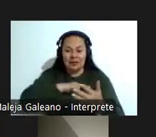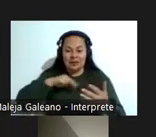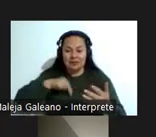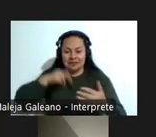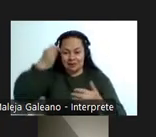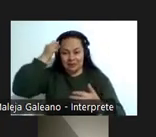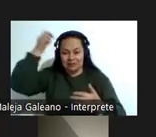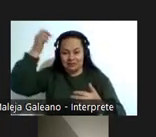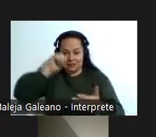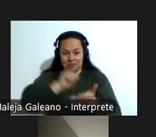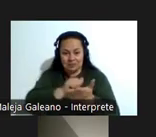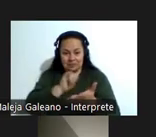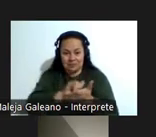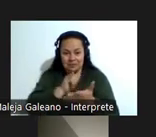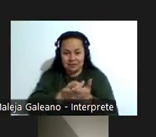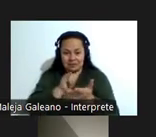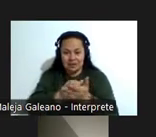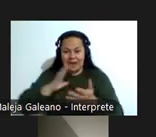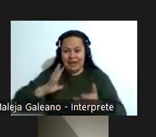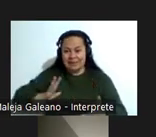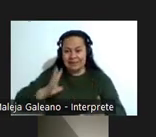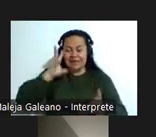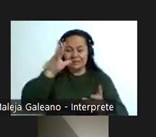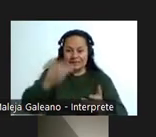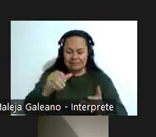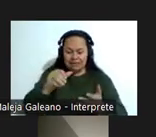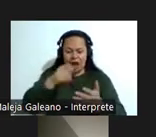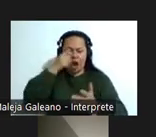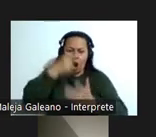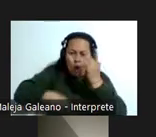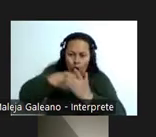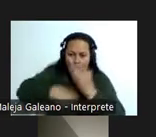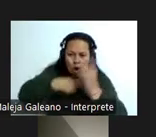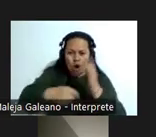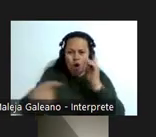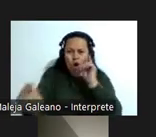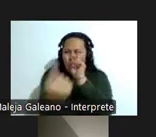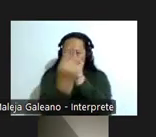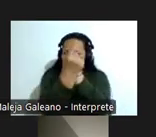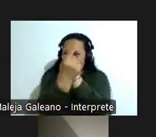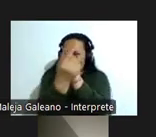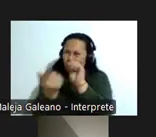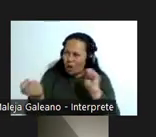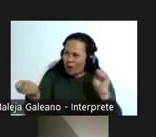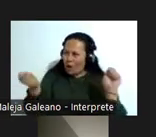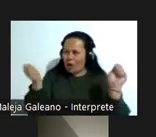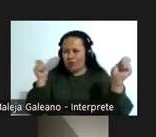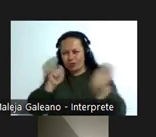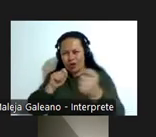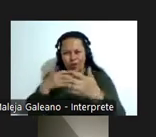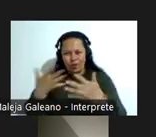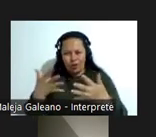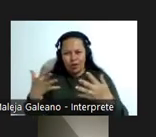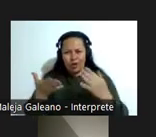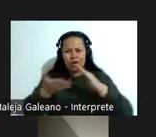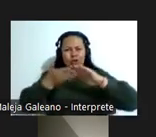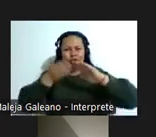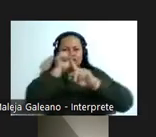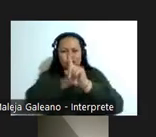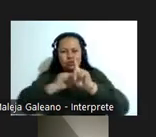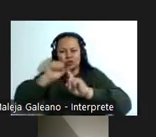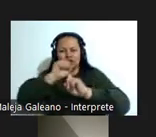misma describirles, corregirles, encontrarles las maneras de cómo adaptarles a una sociedad o mejorar